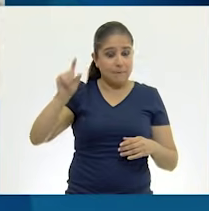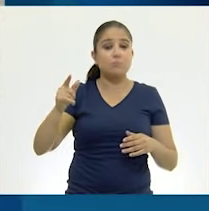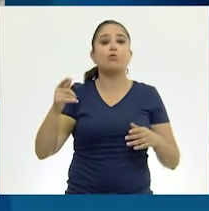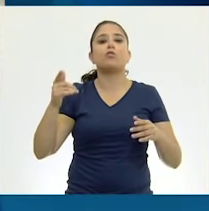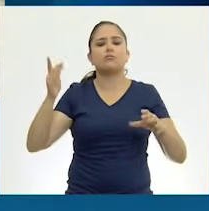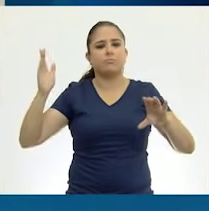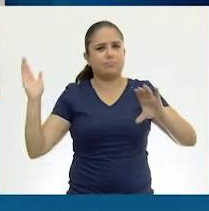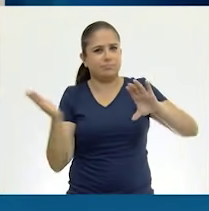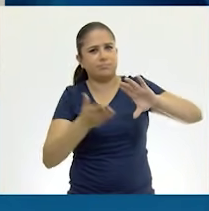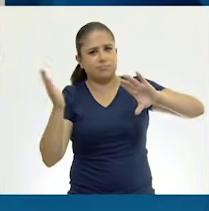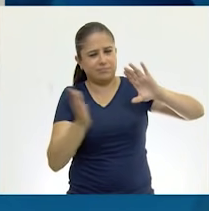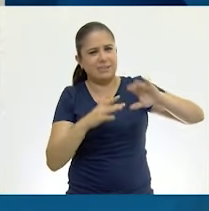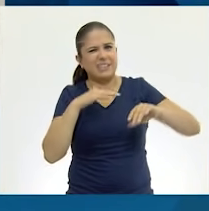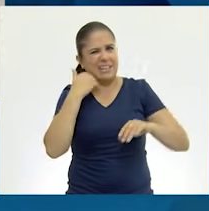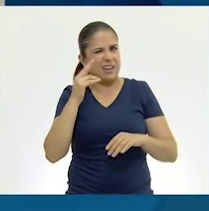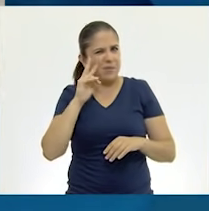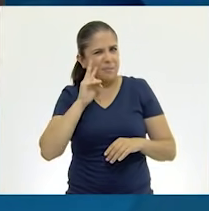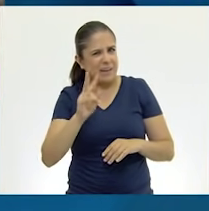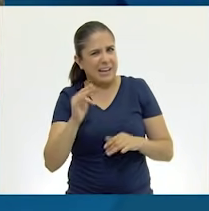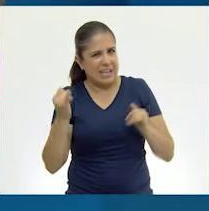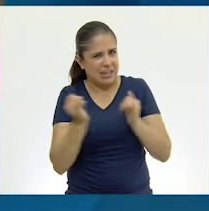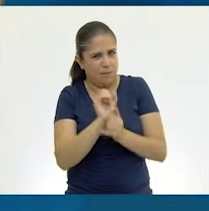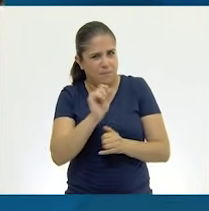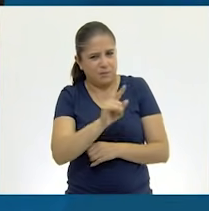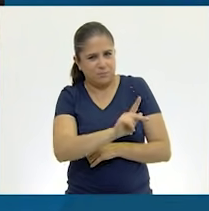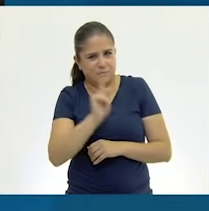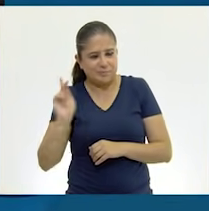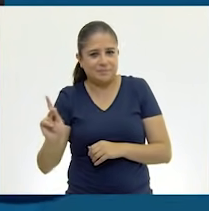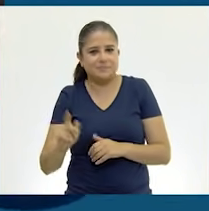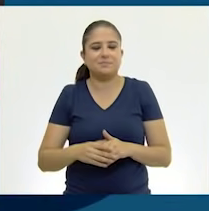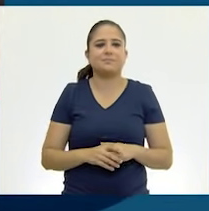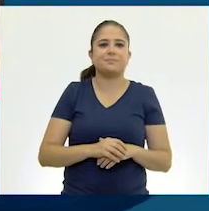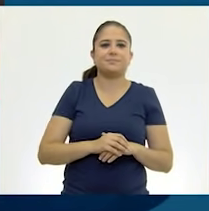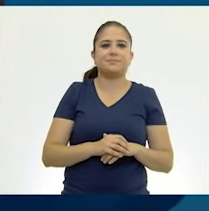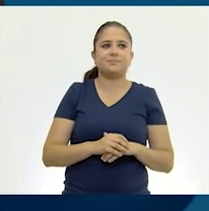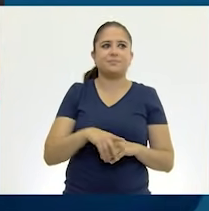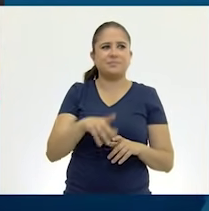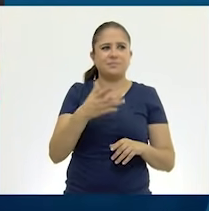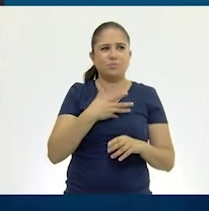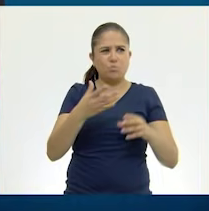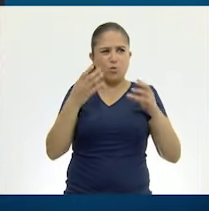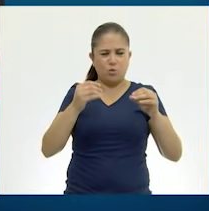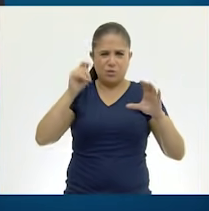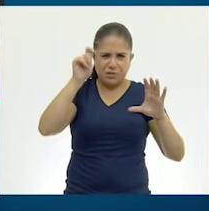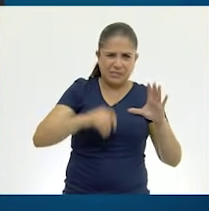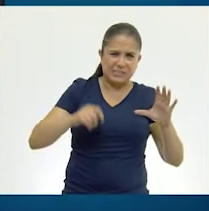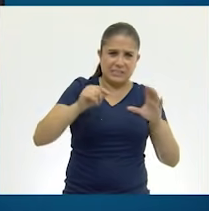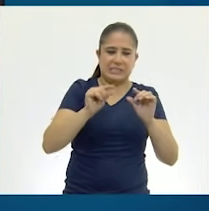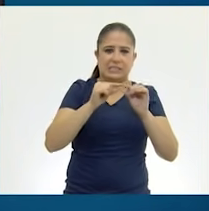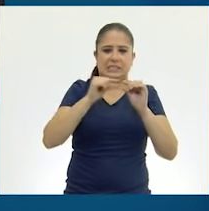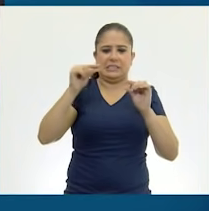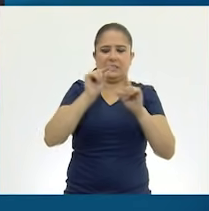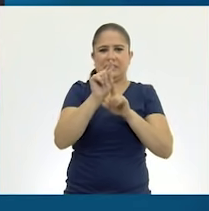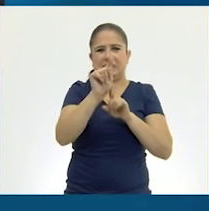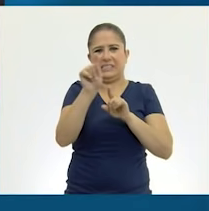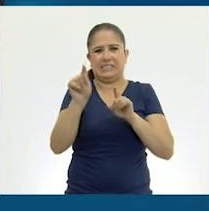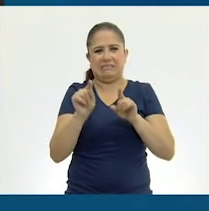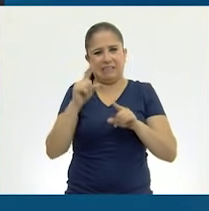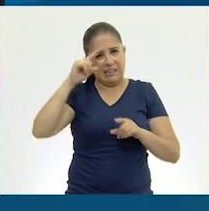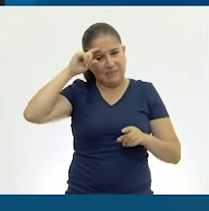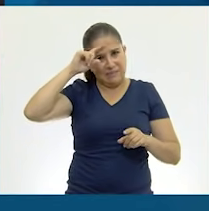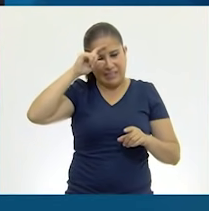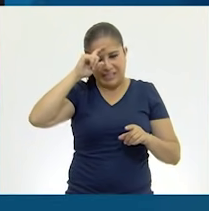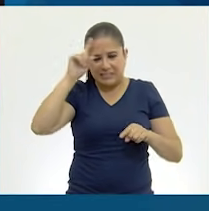biznaga, pero quiero ver si son iguales. Este tiene muchas, pero tiene las espinas muy grandes, está difícil